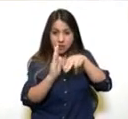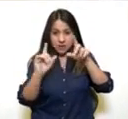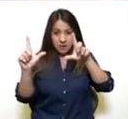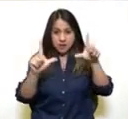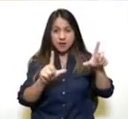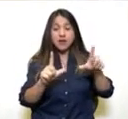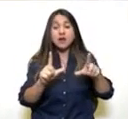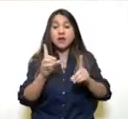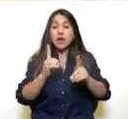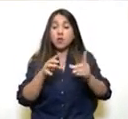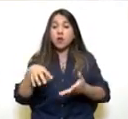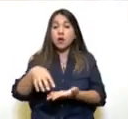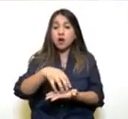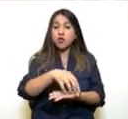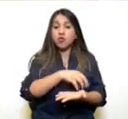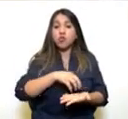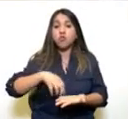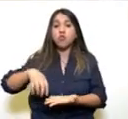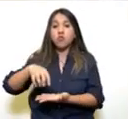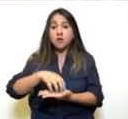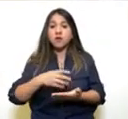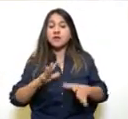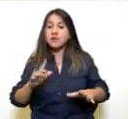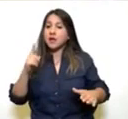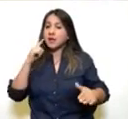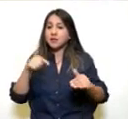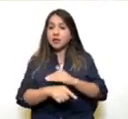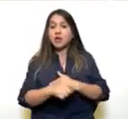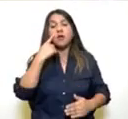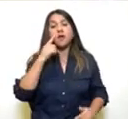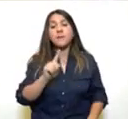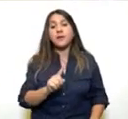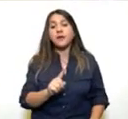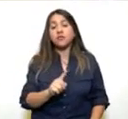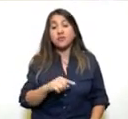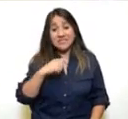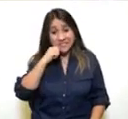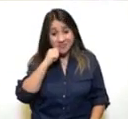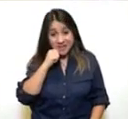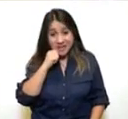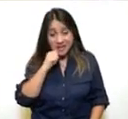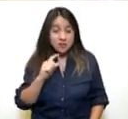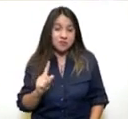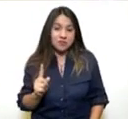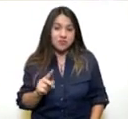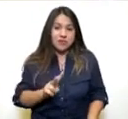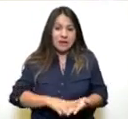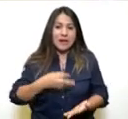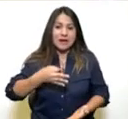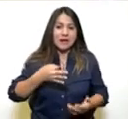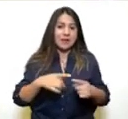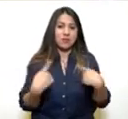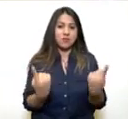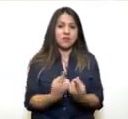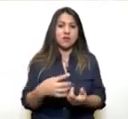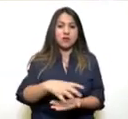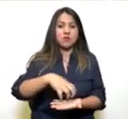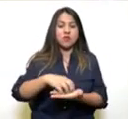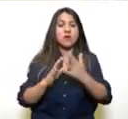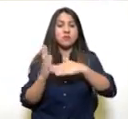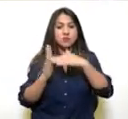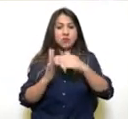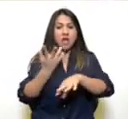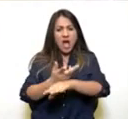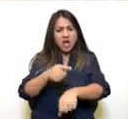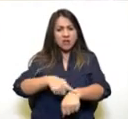aparentemente ha penetrado pero eso no quiere decir que es la realidad completa creo que estamos a